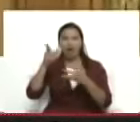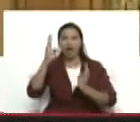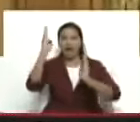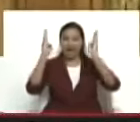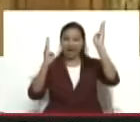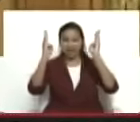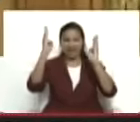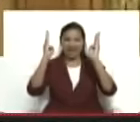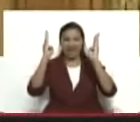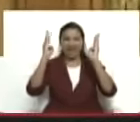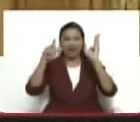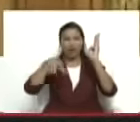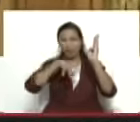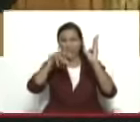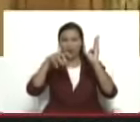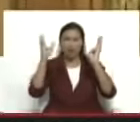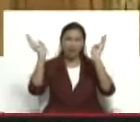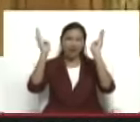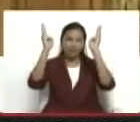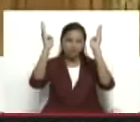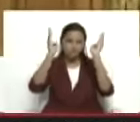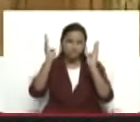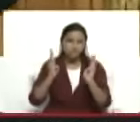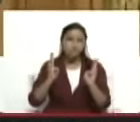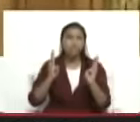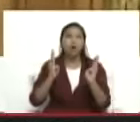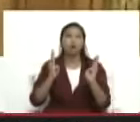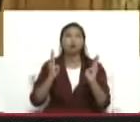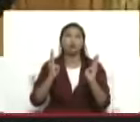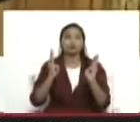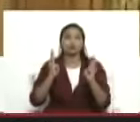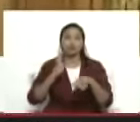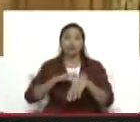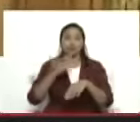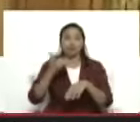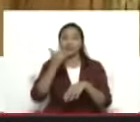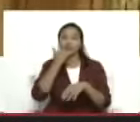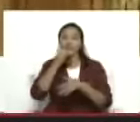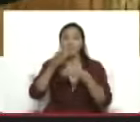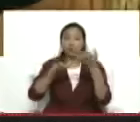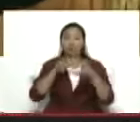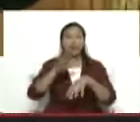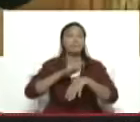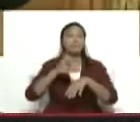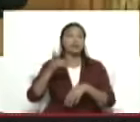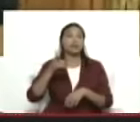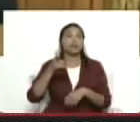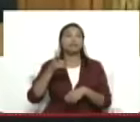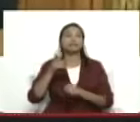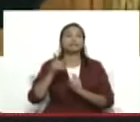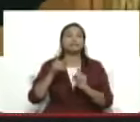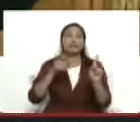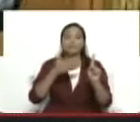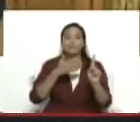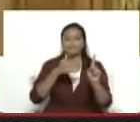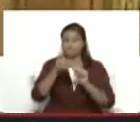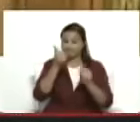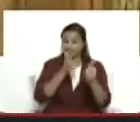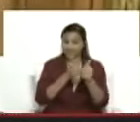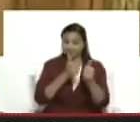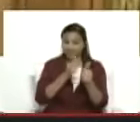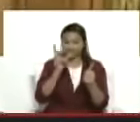Y cuando ocurrió eso, Estados Unidos entró en una alerta, ¿no? Y ellos separaron al presidente y al vicepresidente. El vicepresidente no apareció más nunca.